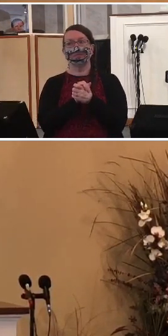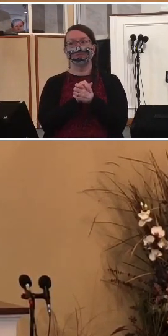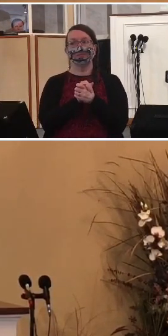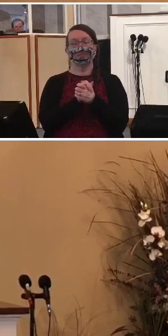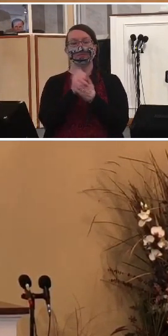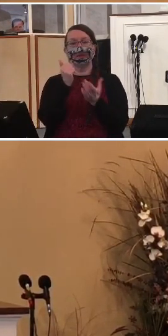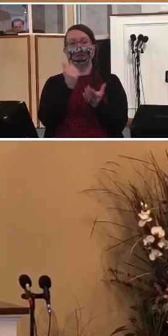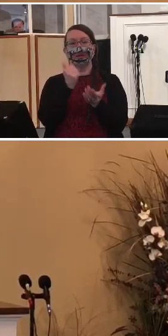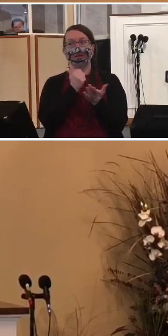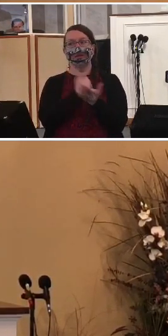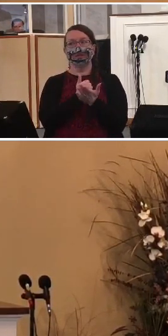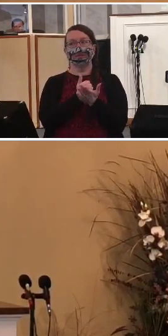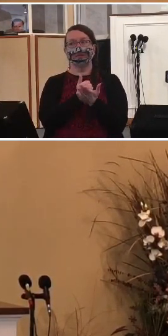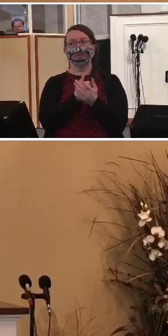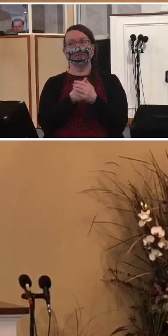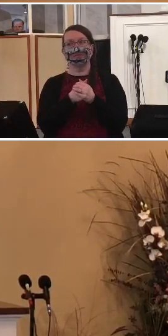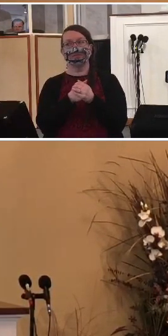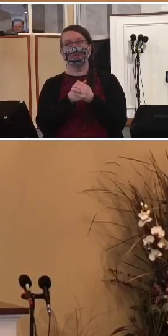Amén.